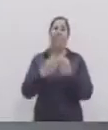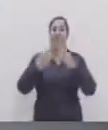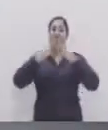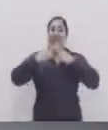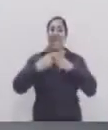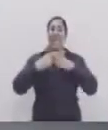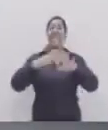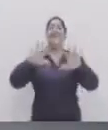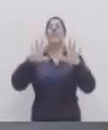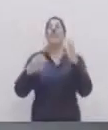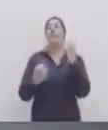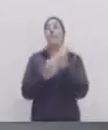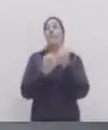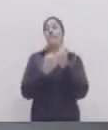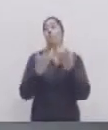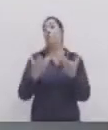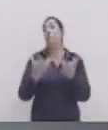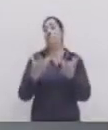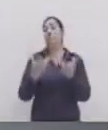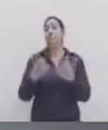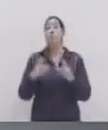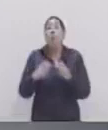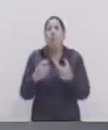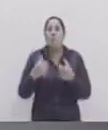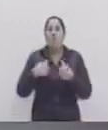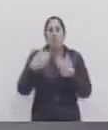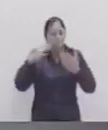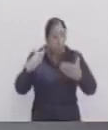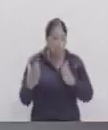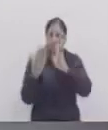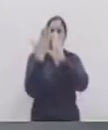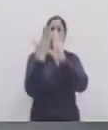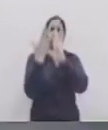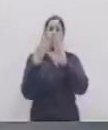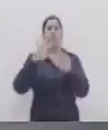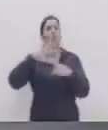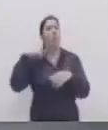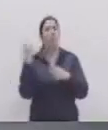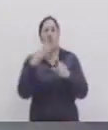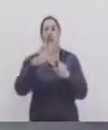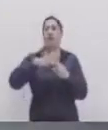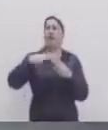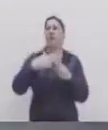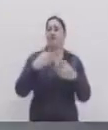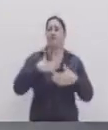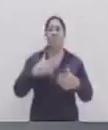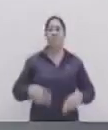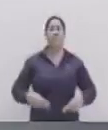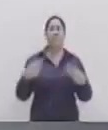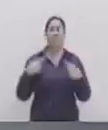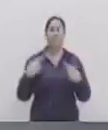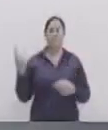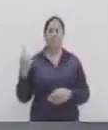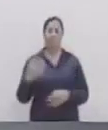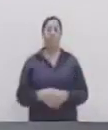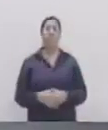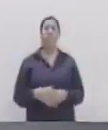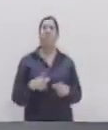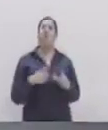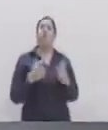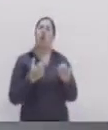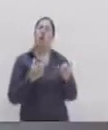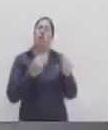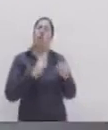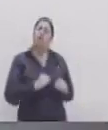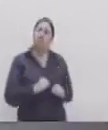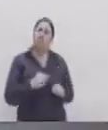permite es aprender a enfrentar las situaciones acompañados, ¿verdad? ¿Y cómo podríamos nosotros en familia tratar